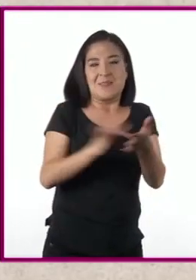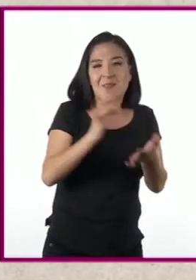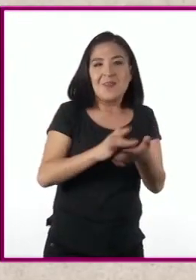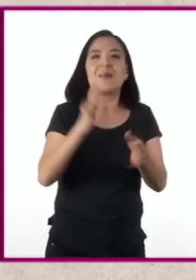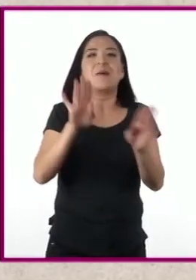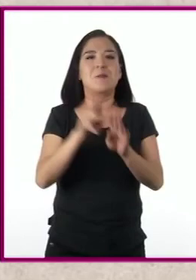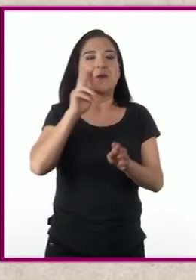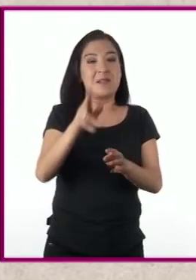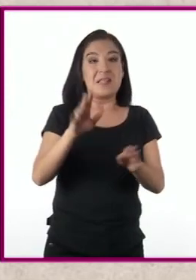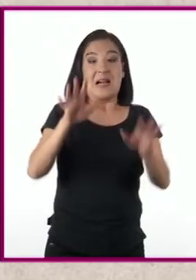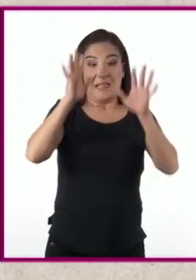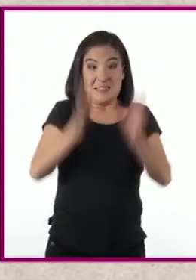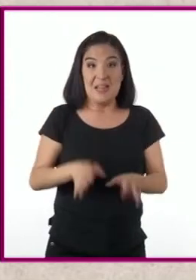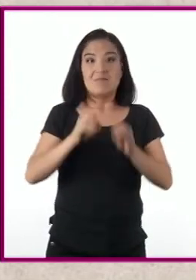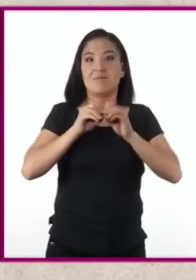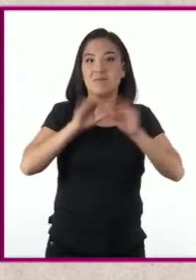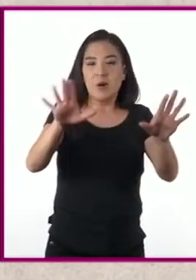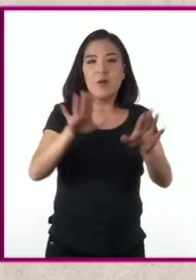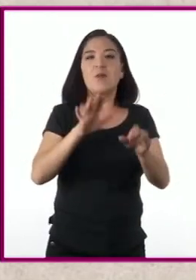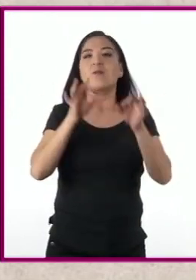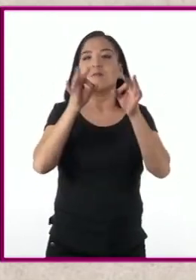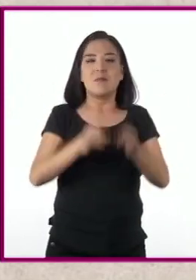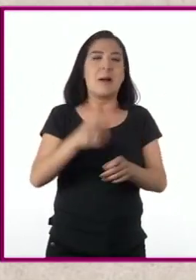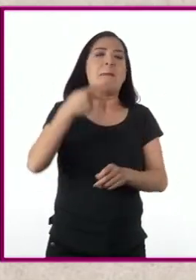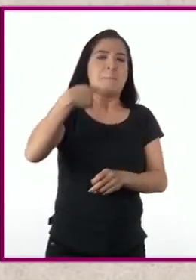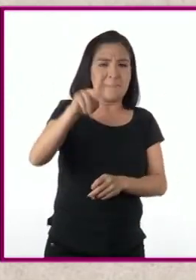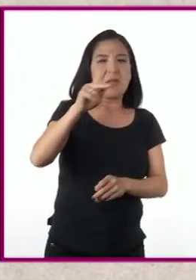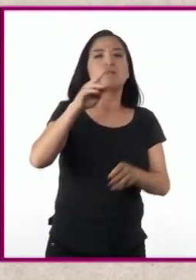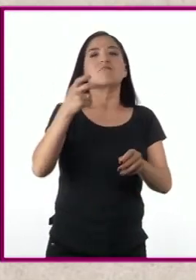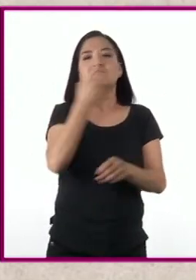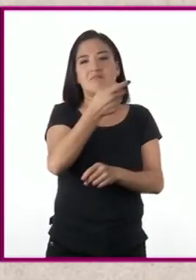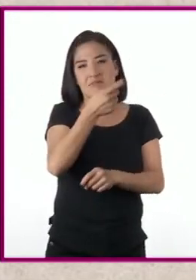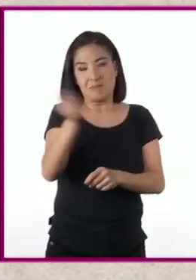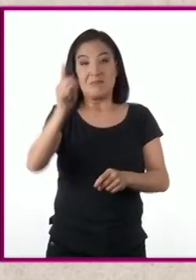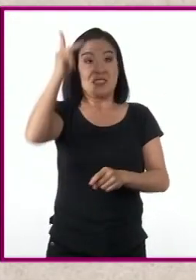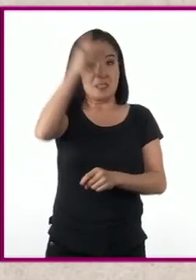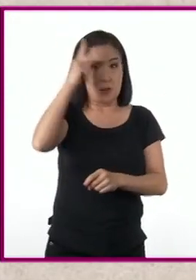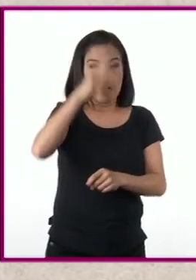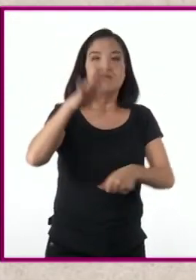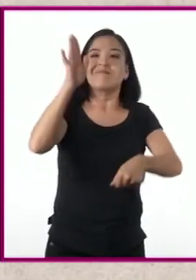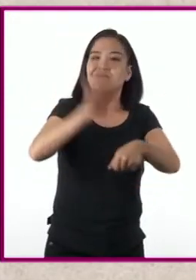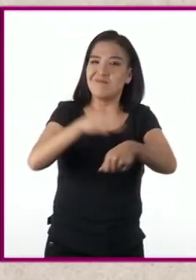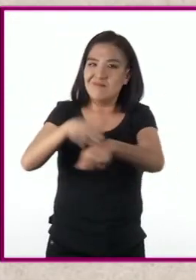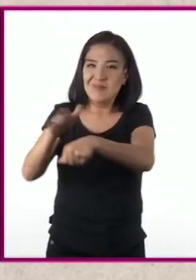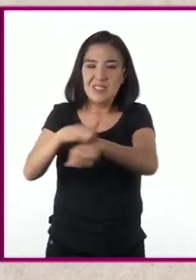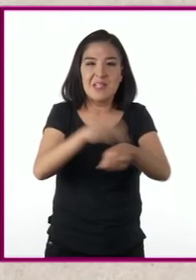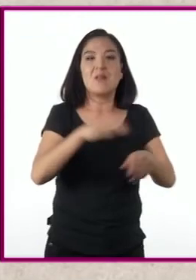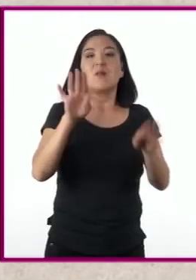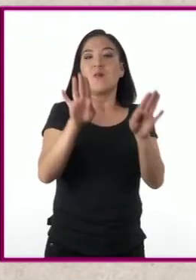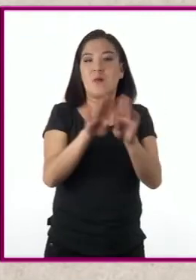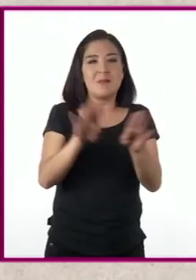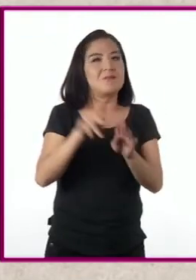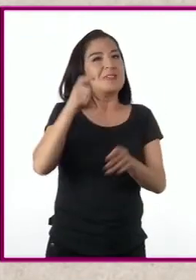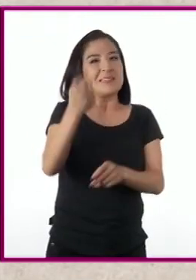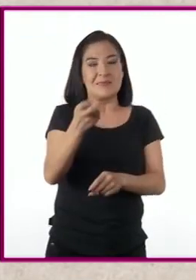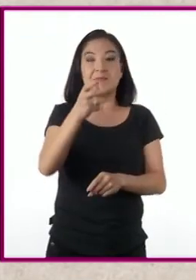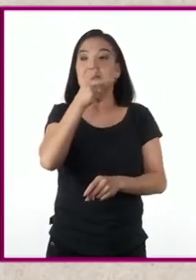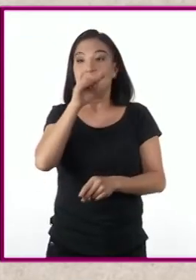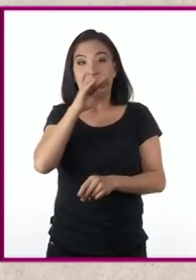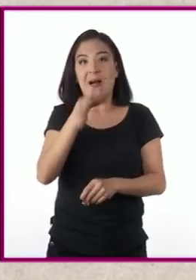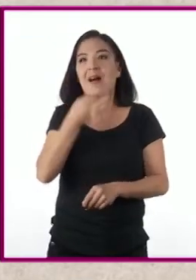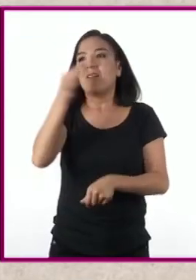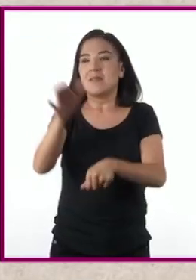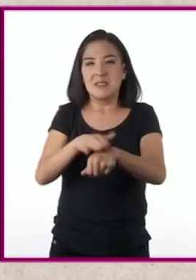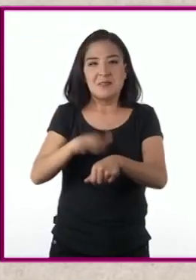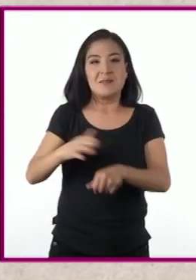diagnóstico oficial al respecto. Sin embargo, los psicólogos advierten de las reacciones negativas hacia los padres